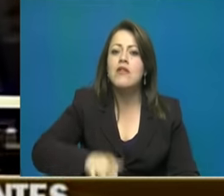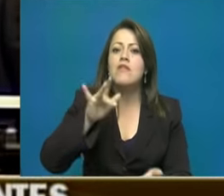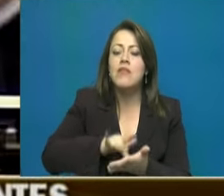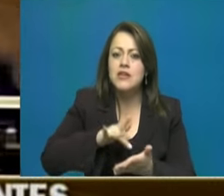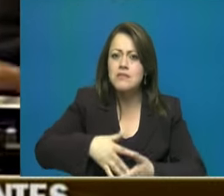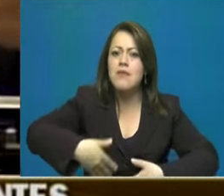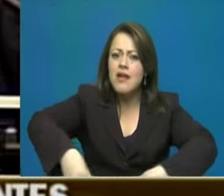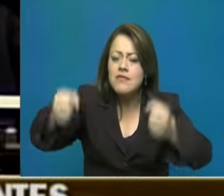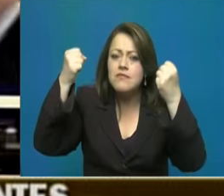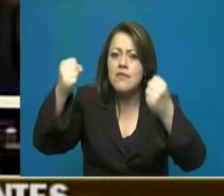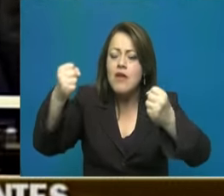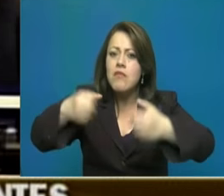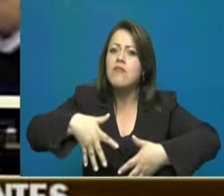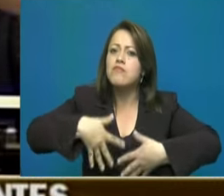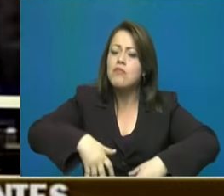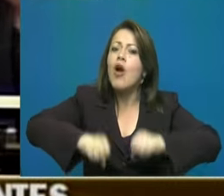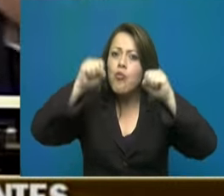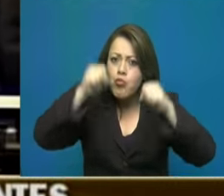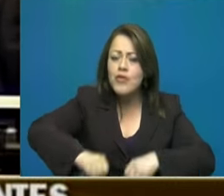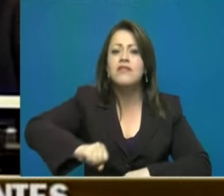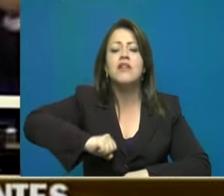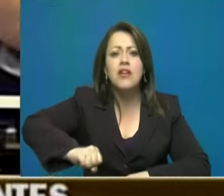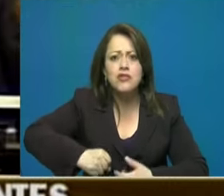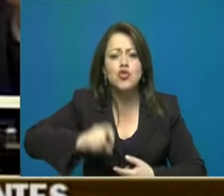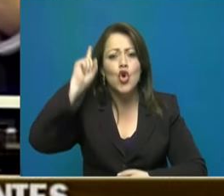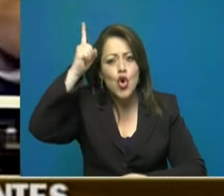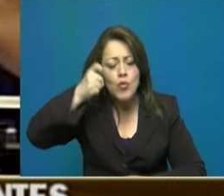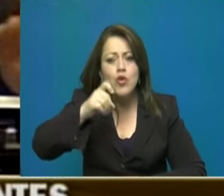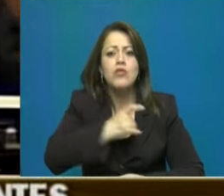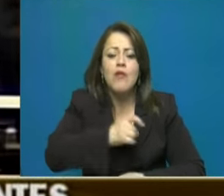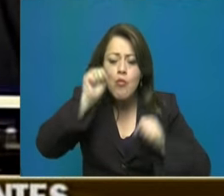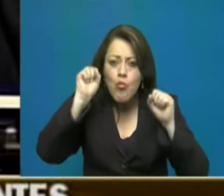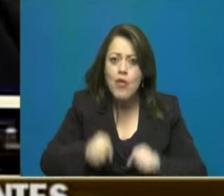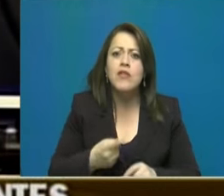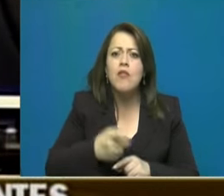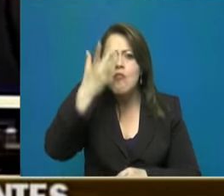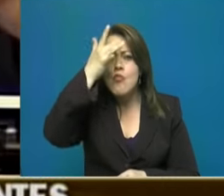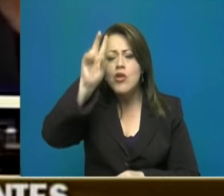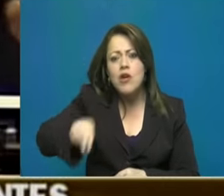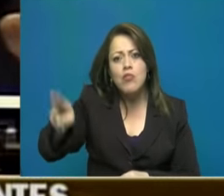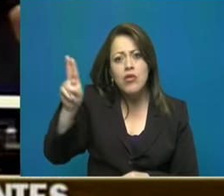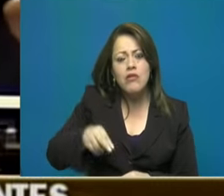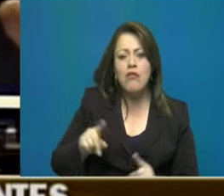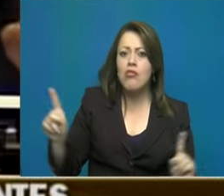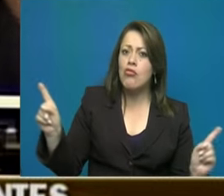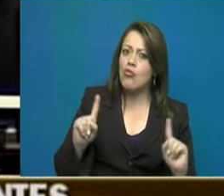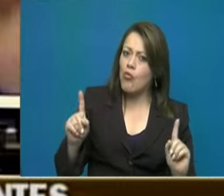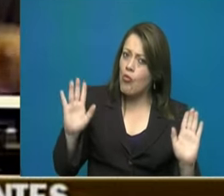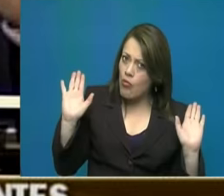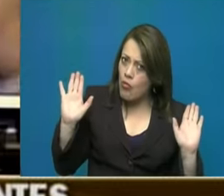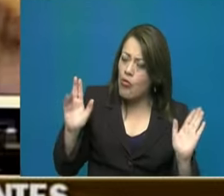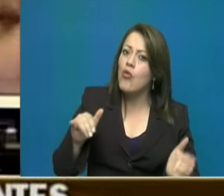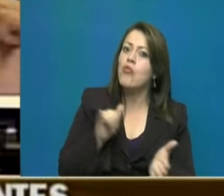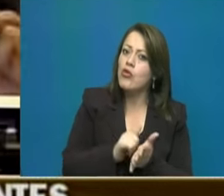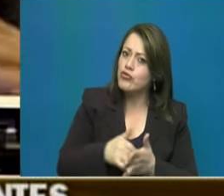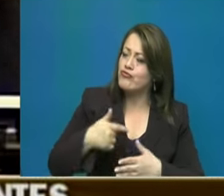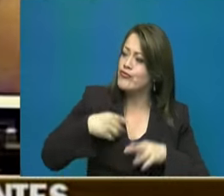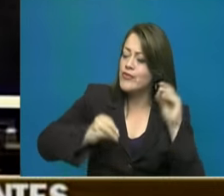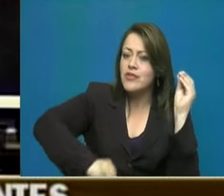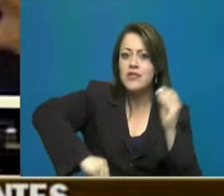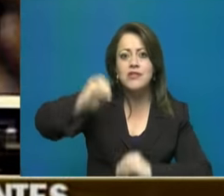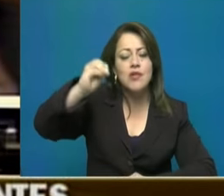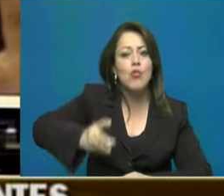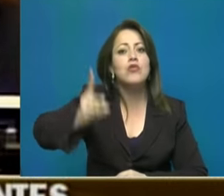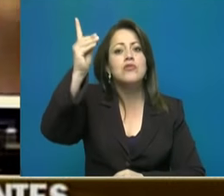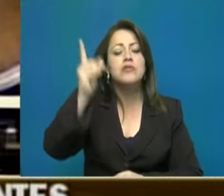generar dinámicas a su propio beneficio económico y a su propia realidad política, a que la universidad pública debata sobre política.